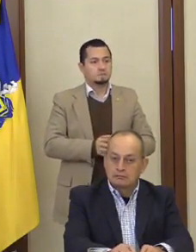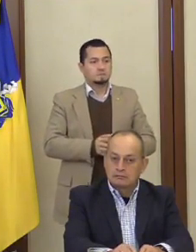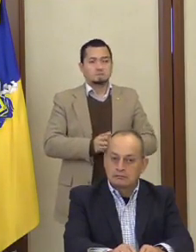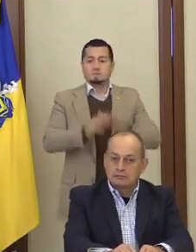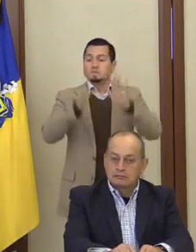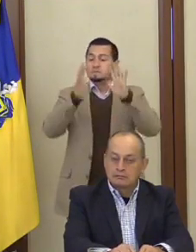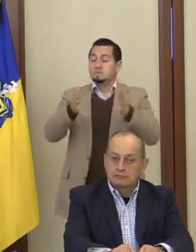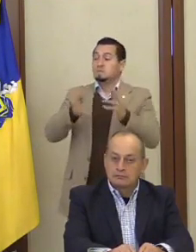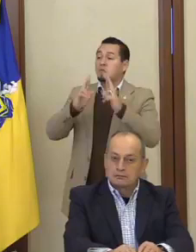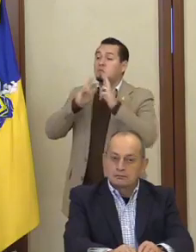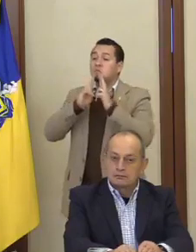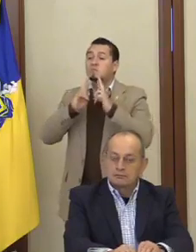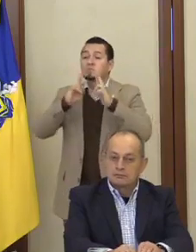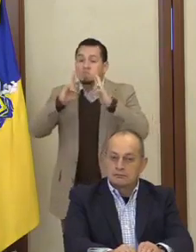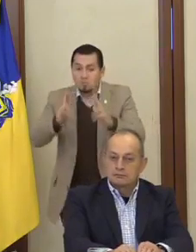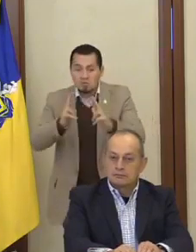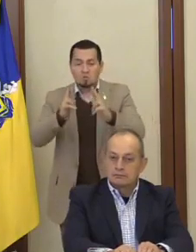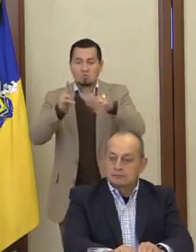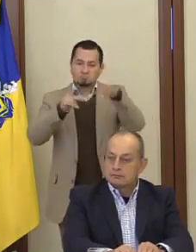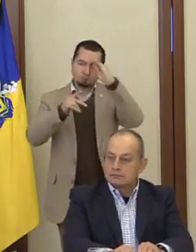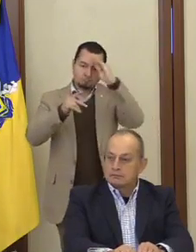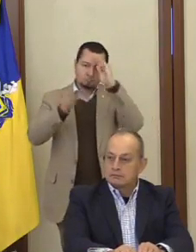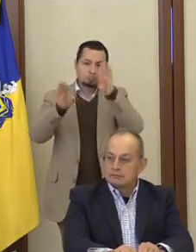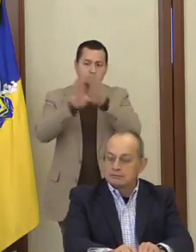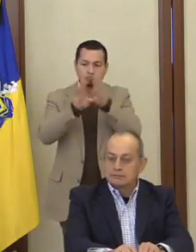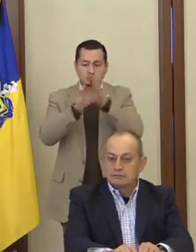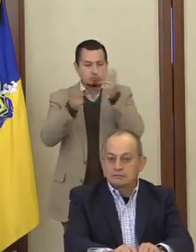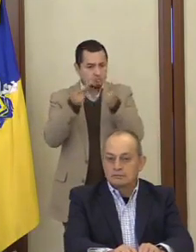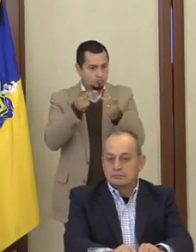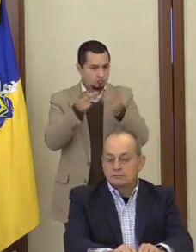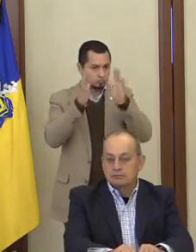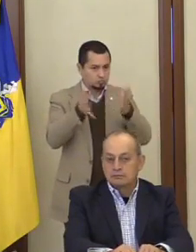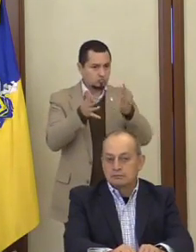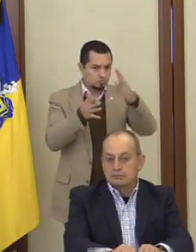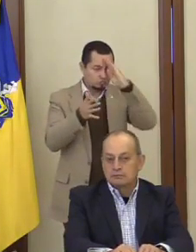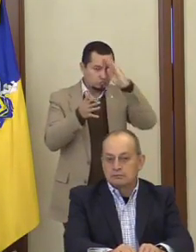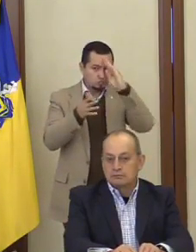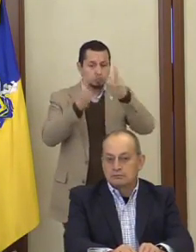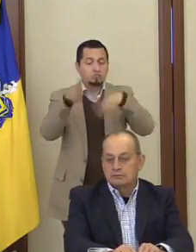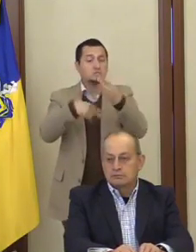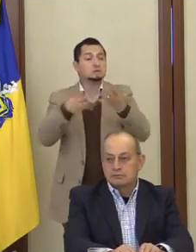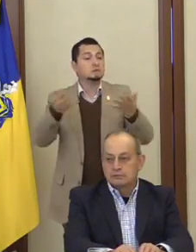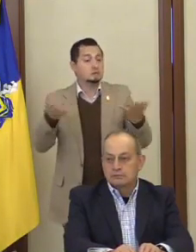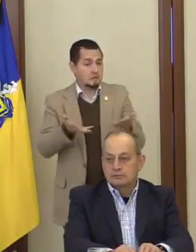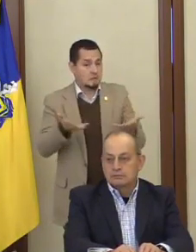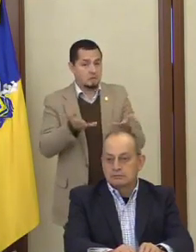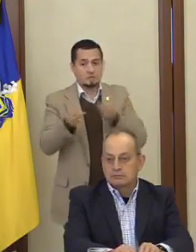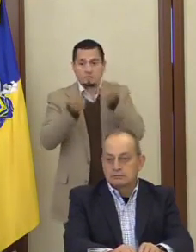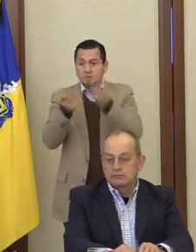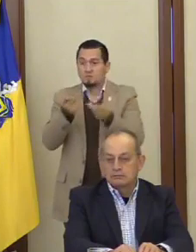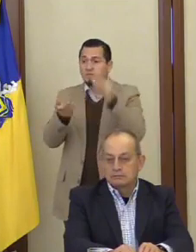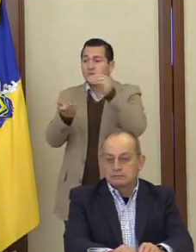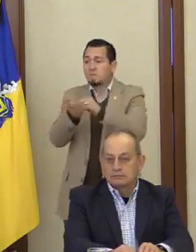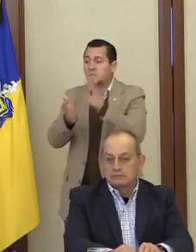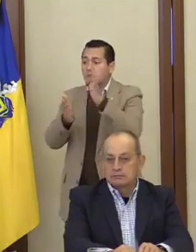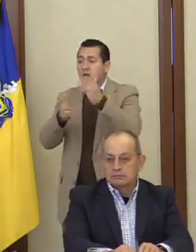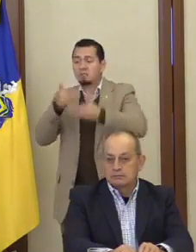entregar resultados, avanzar en la estrategia. Tenemos claro lo que tenemos que hacer, ya hemos dado los primeros